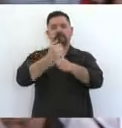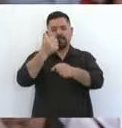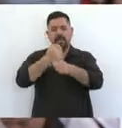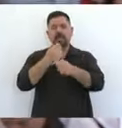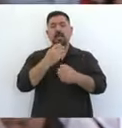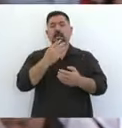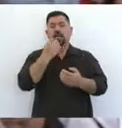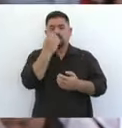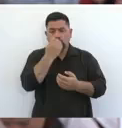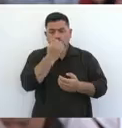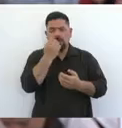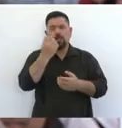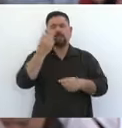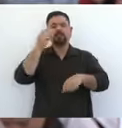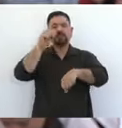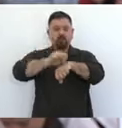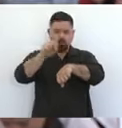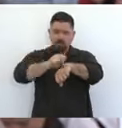Y